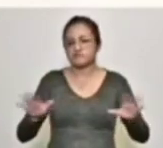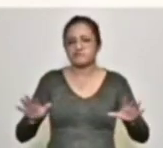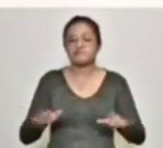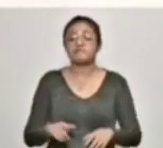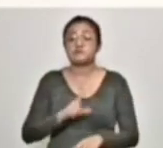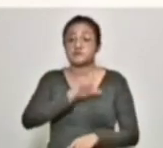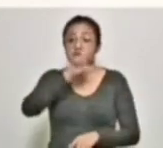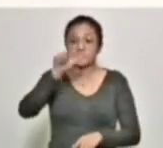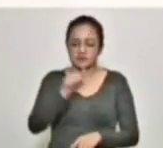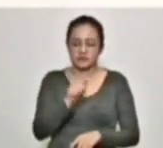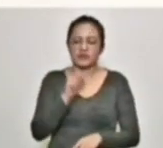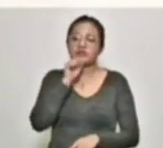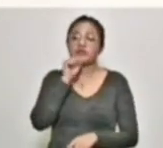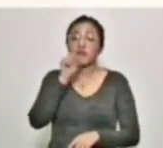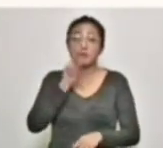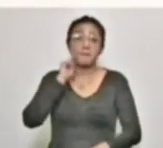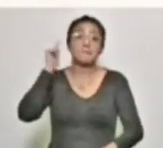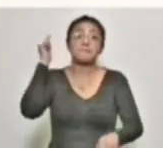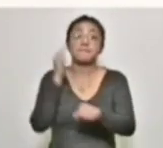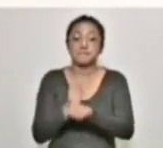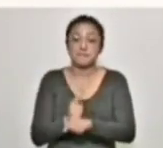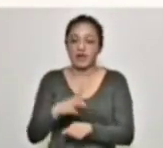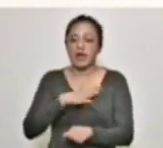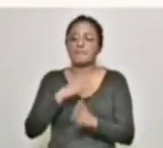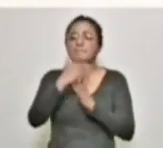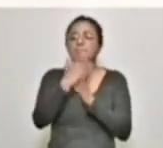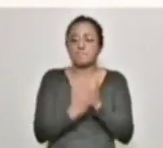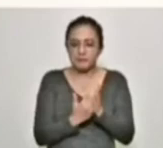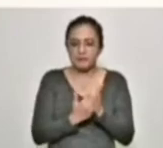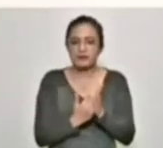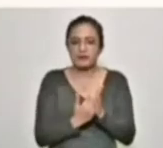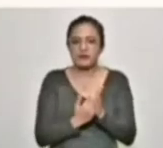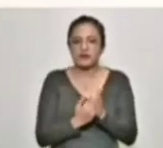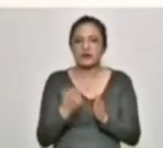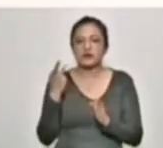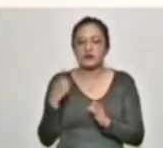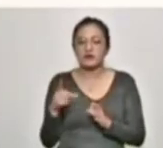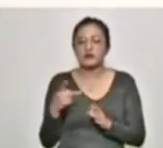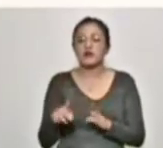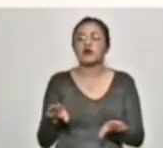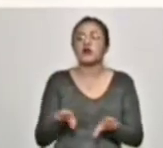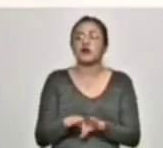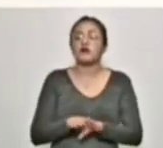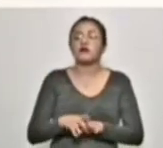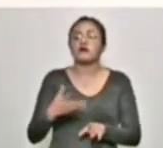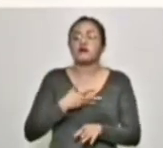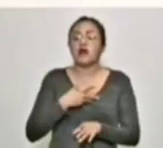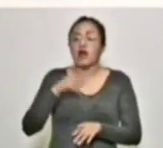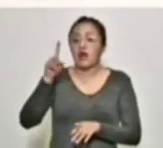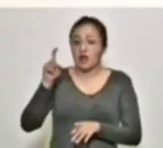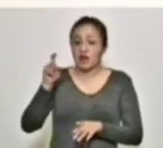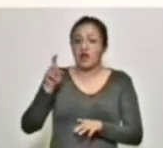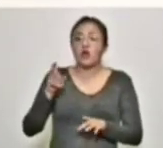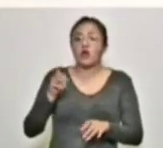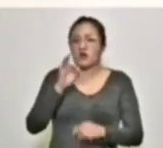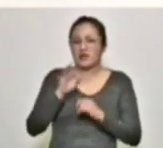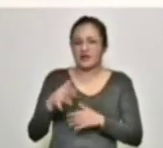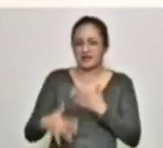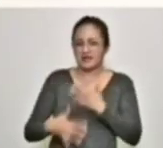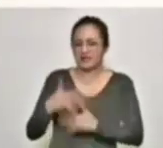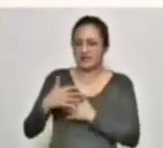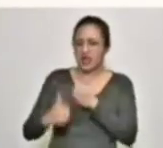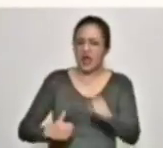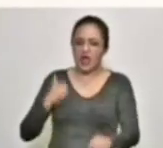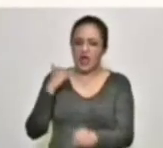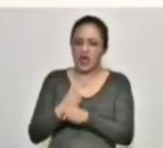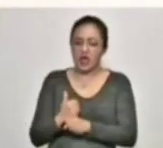También se detectó que tenemos una disminución del nivel de donde se extrae el agua en los últimos 15